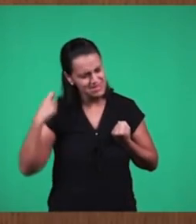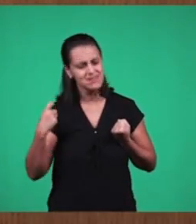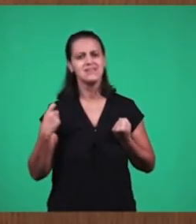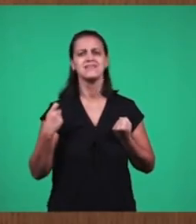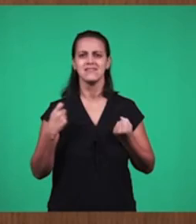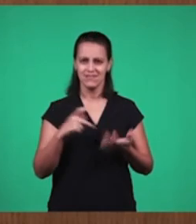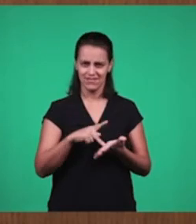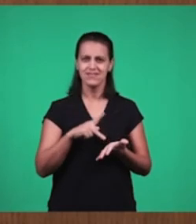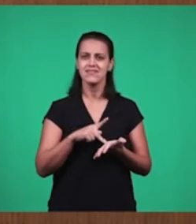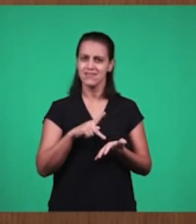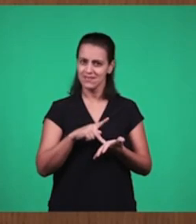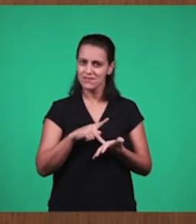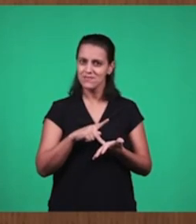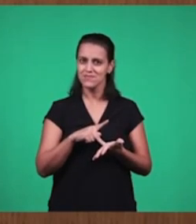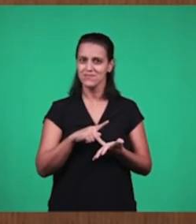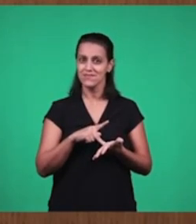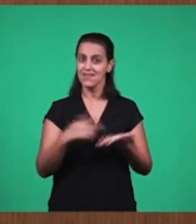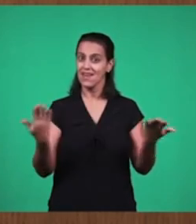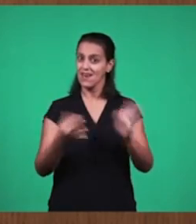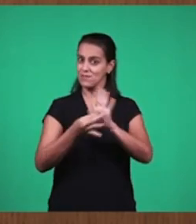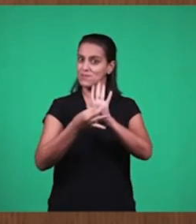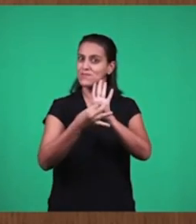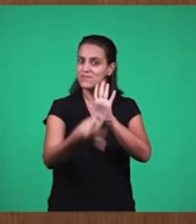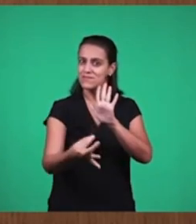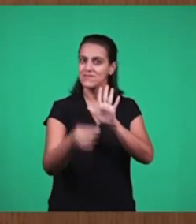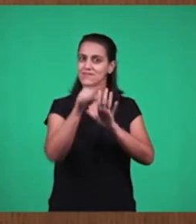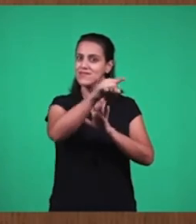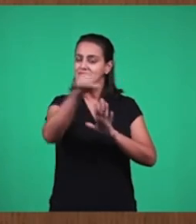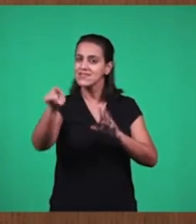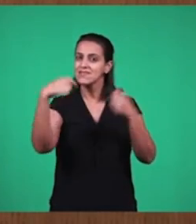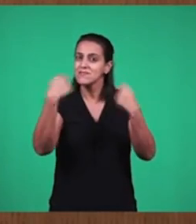Entonces, el propósito para las familias es